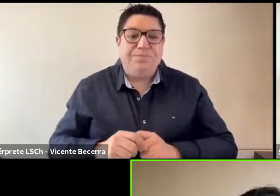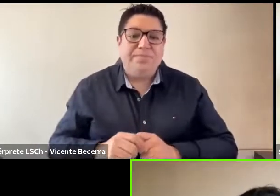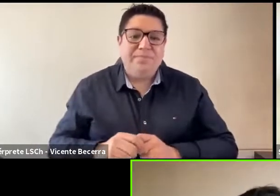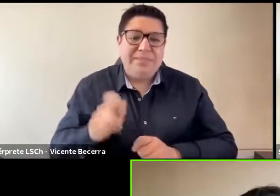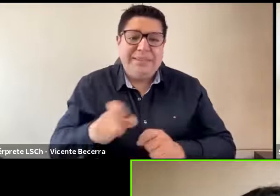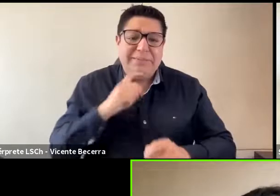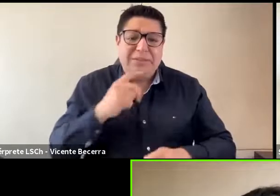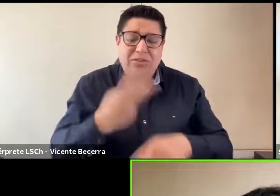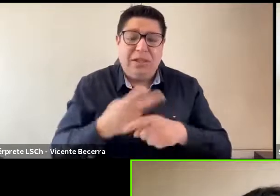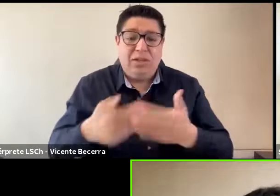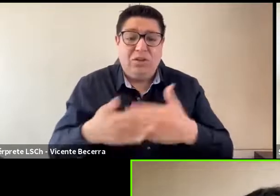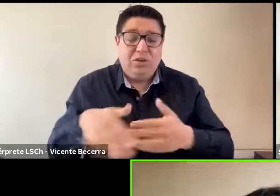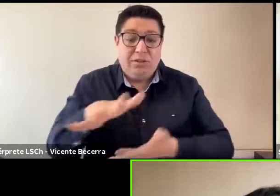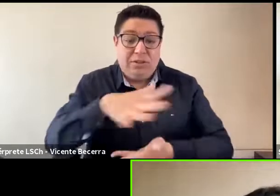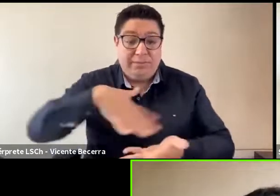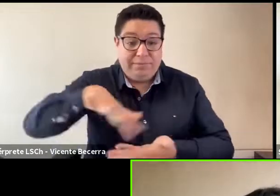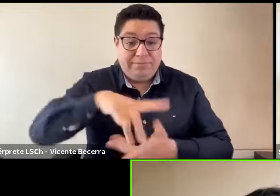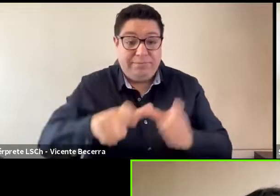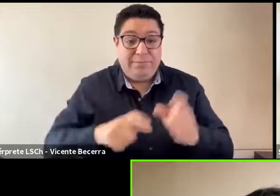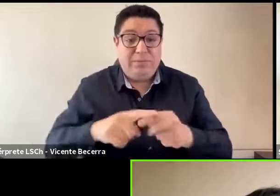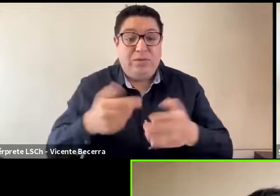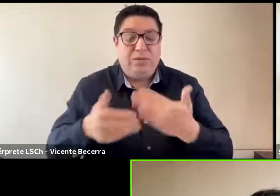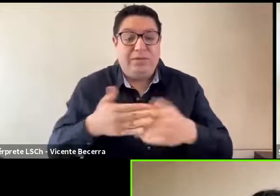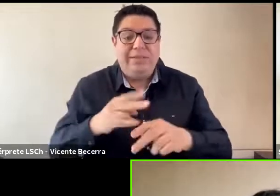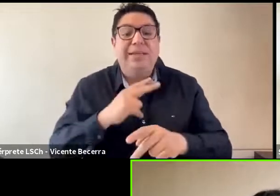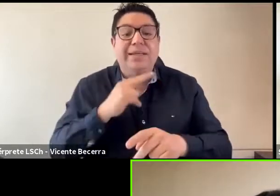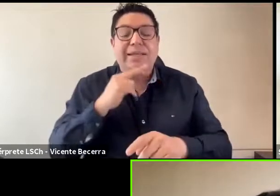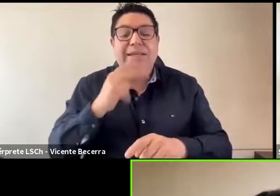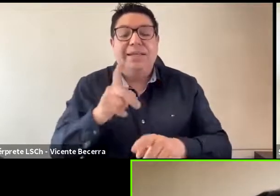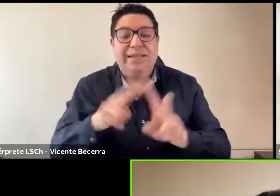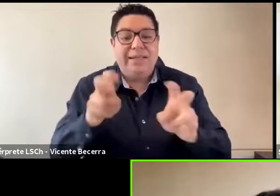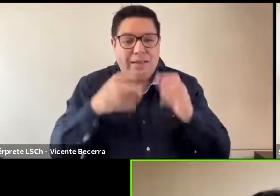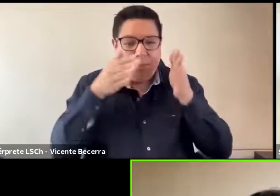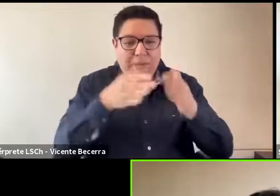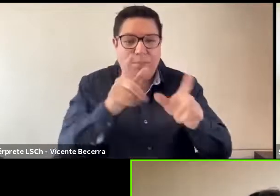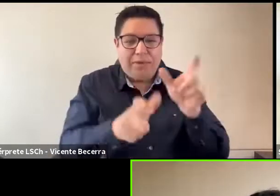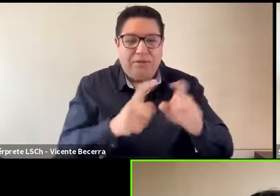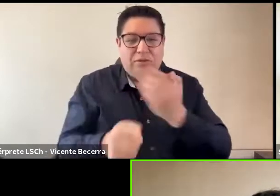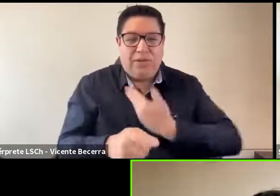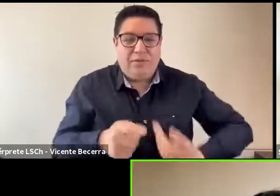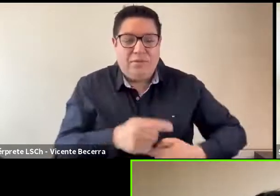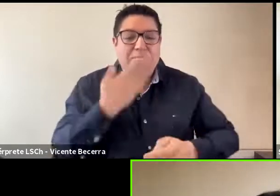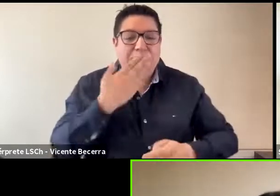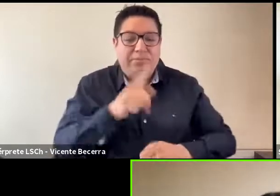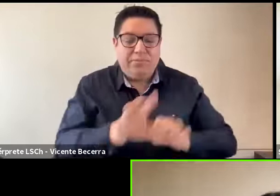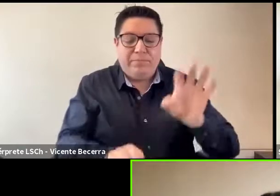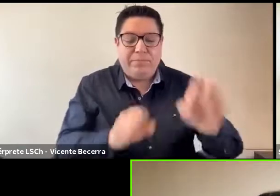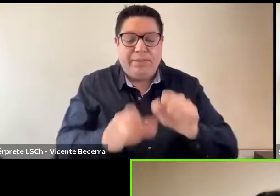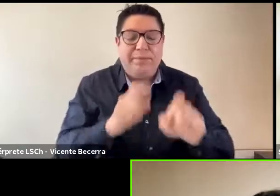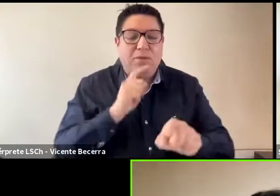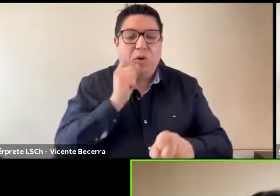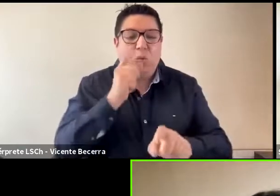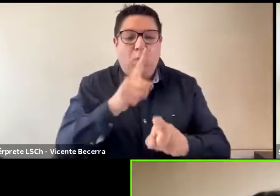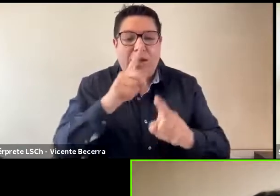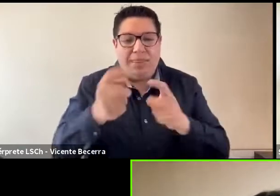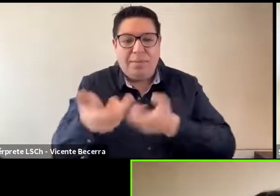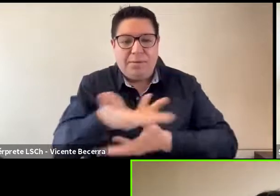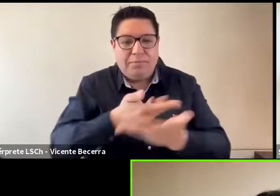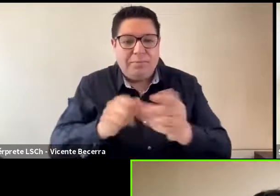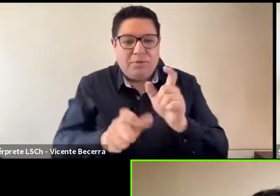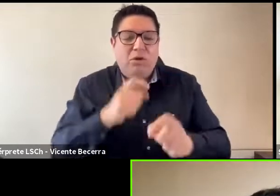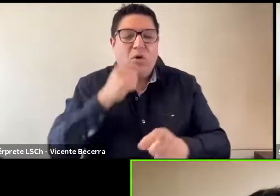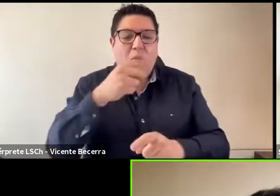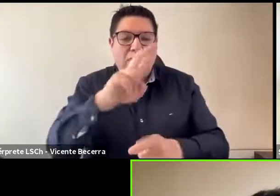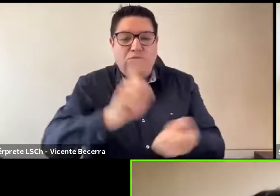laboratorio de tipo lincoln en la que está enfocado en entender mejor el comportamiento las actitudes